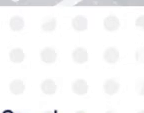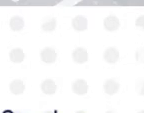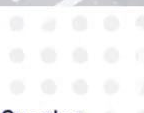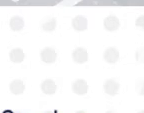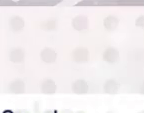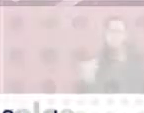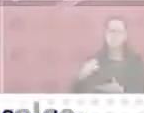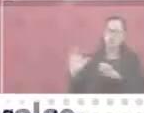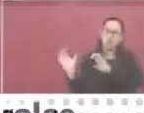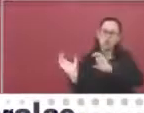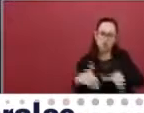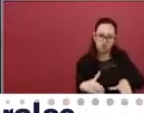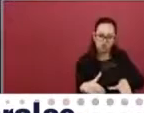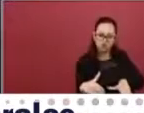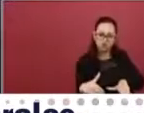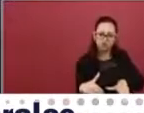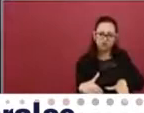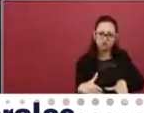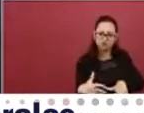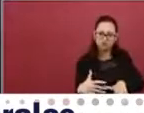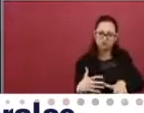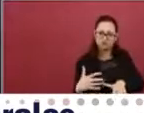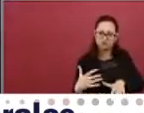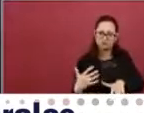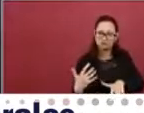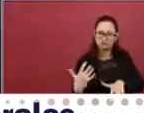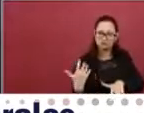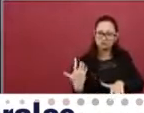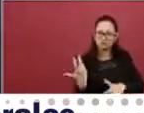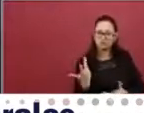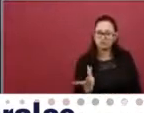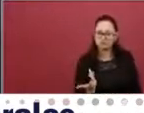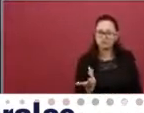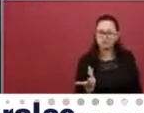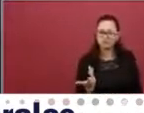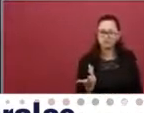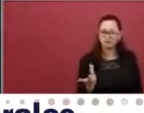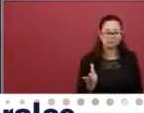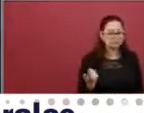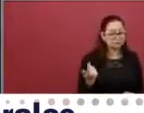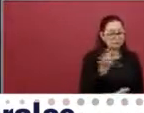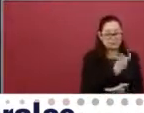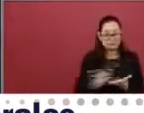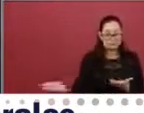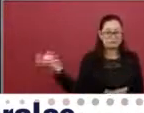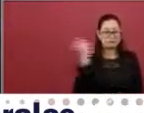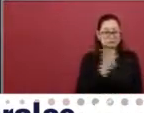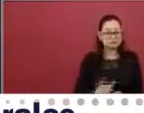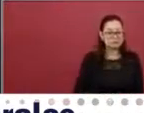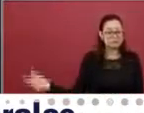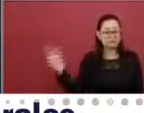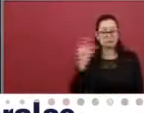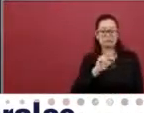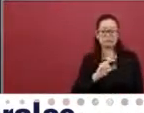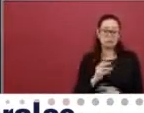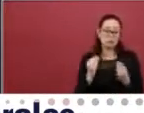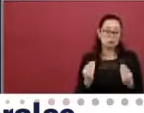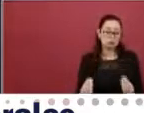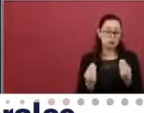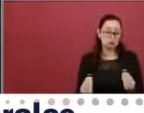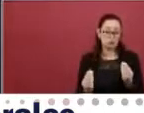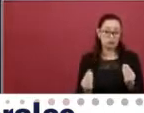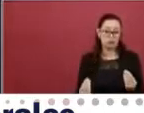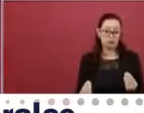Gobernación había omitido cierta información de su declaración patrimonial, concretamente una